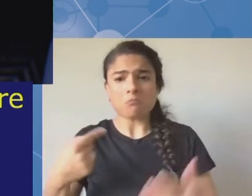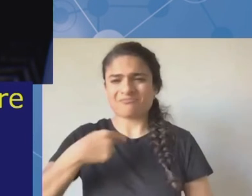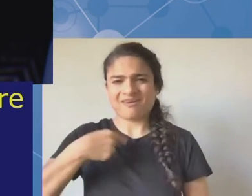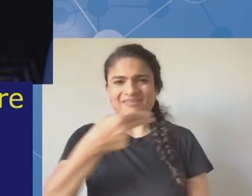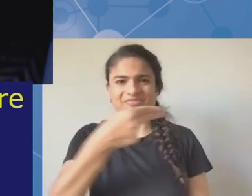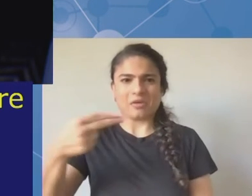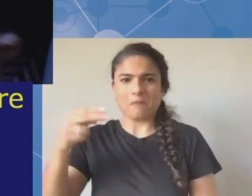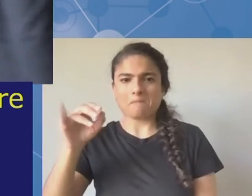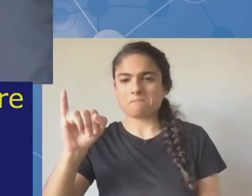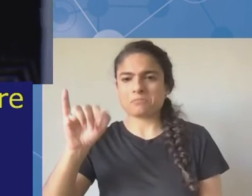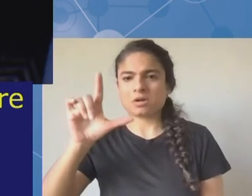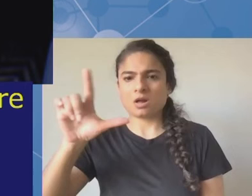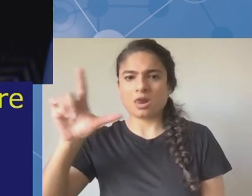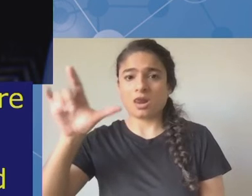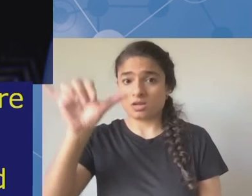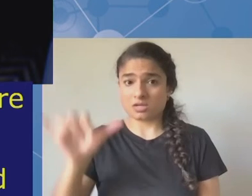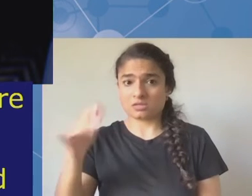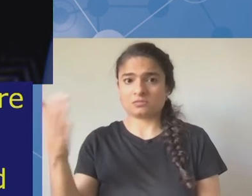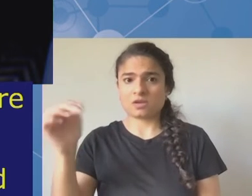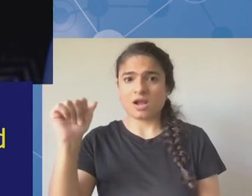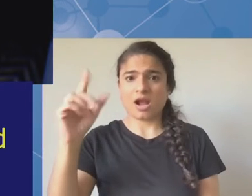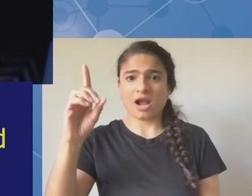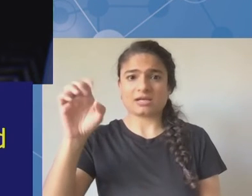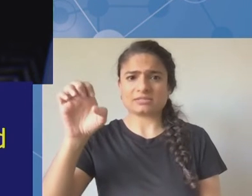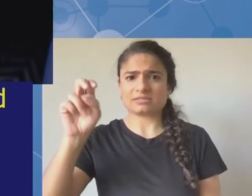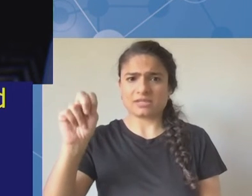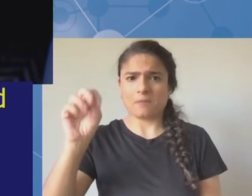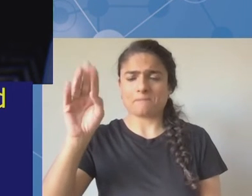he escuchado ya varios comentarios.